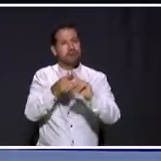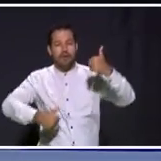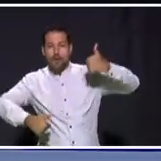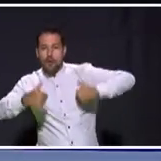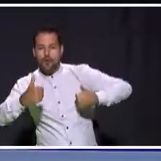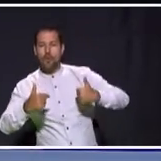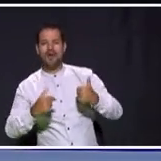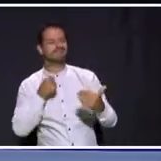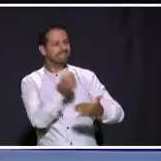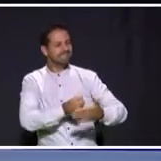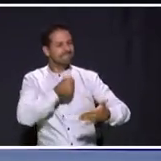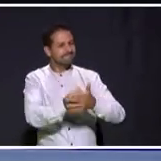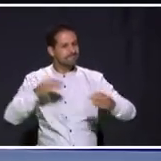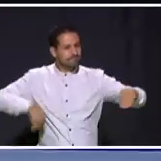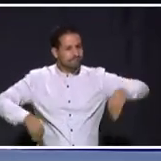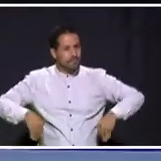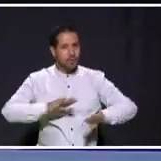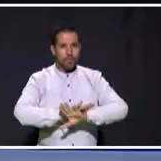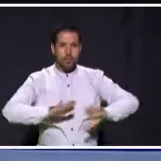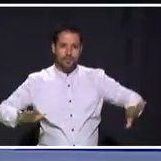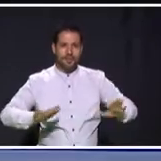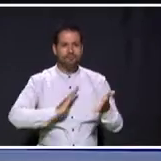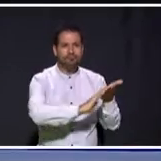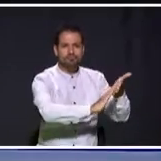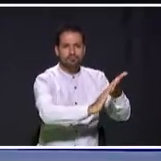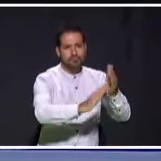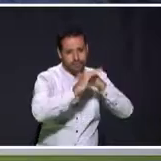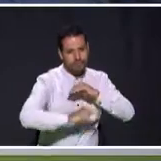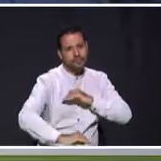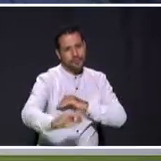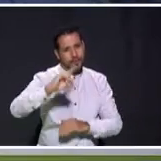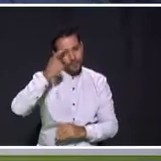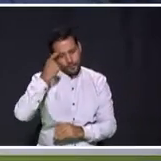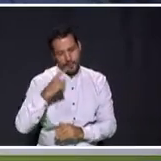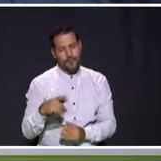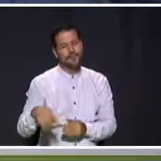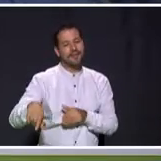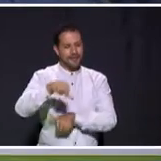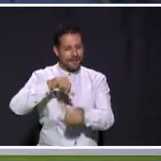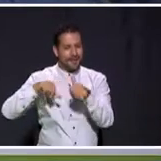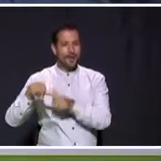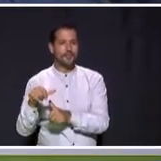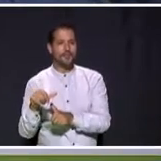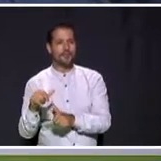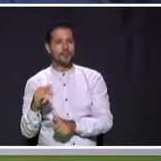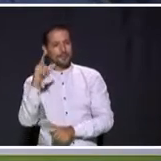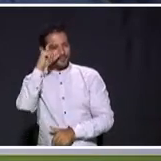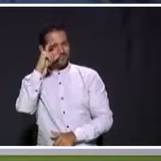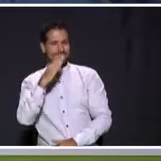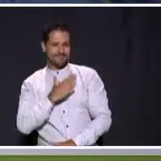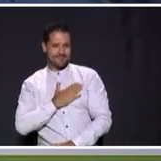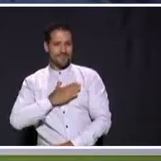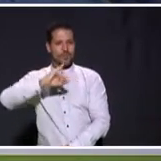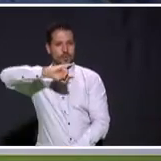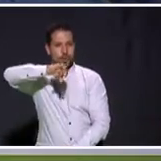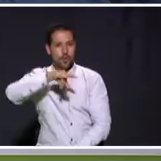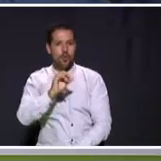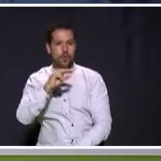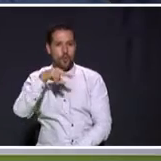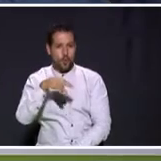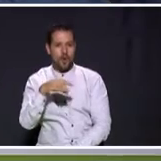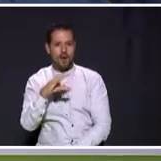en el mantenimiento de vidas y en todo el gobierno el turno ahora es para el candidato del partido conservador juan camilo restrepo a la